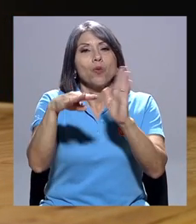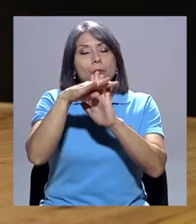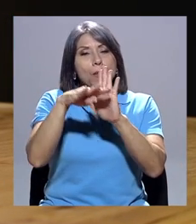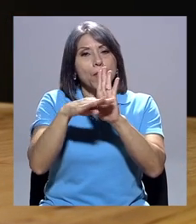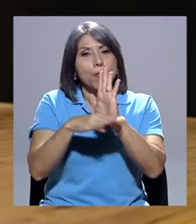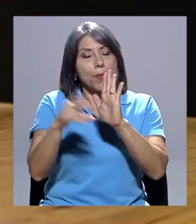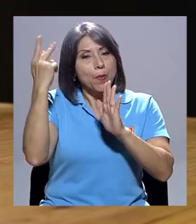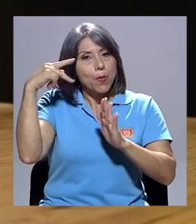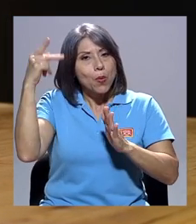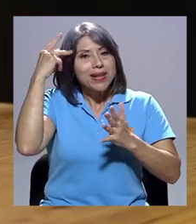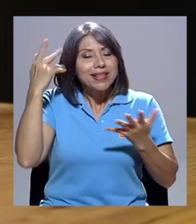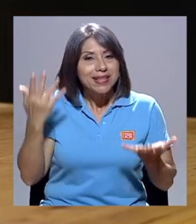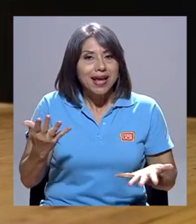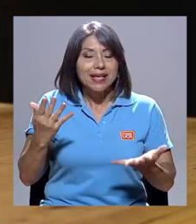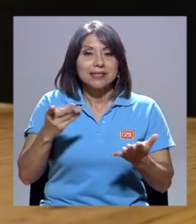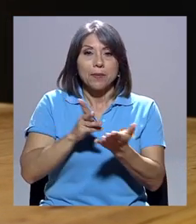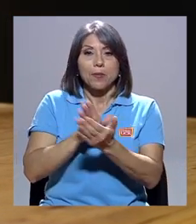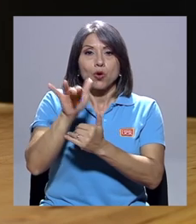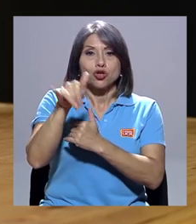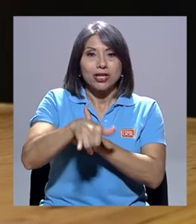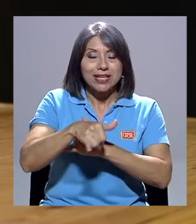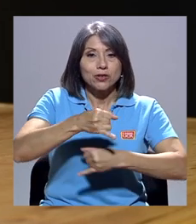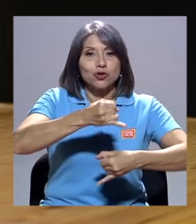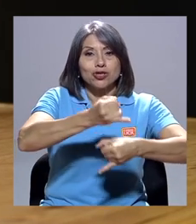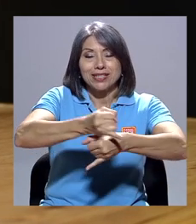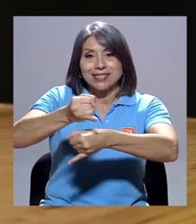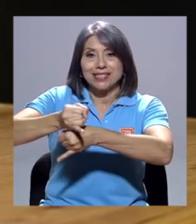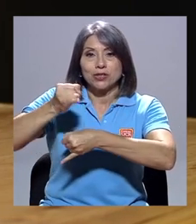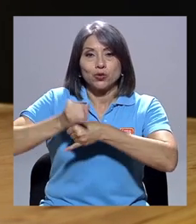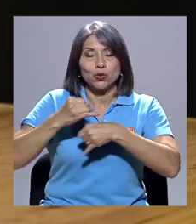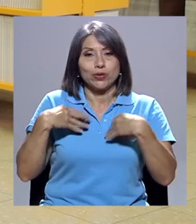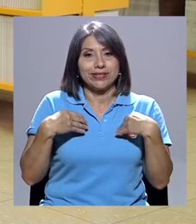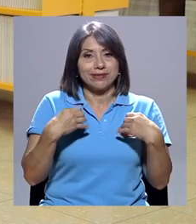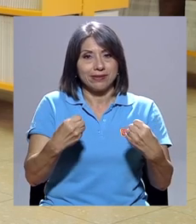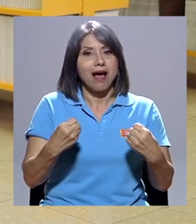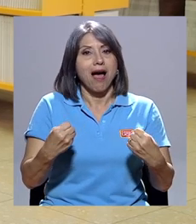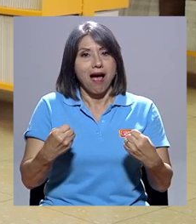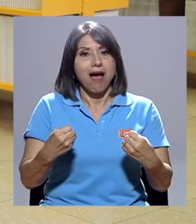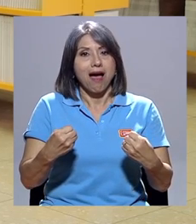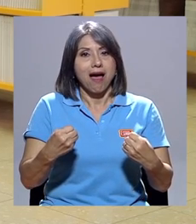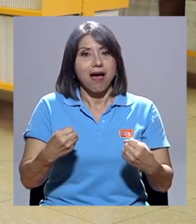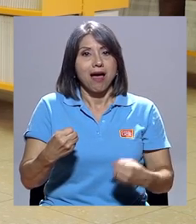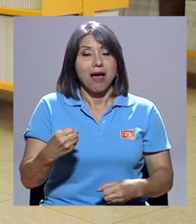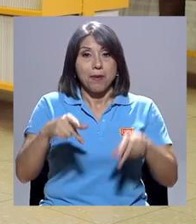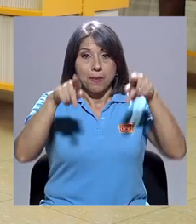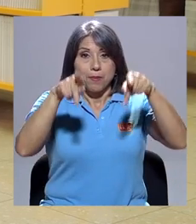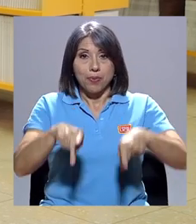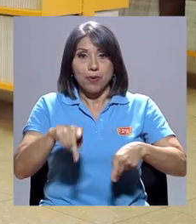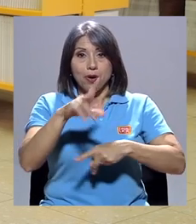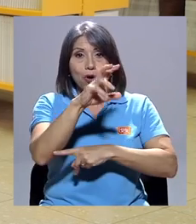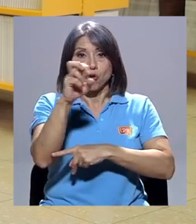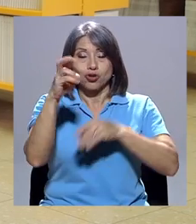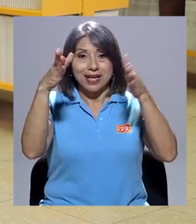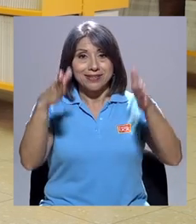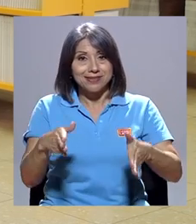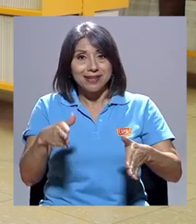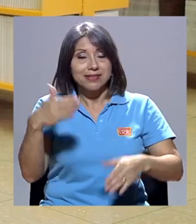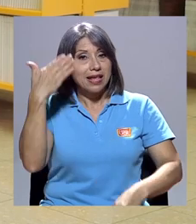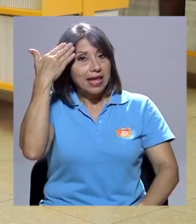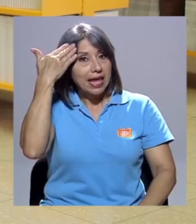políticas, proyectos, instituciones de salud. El costarricense que no